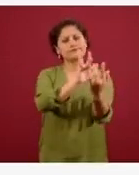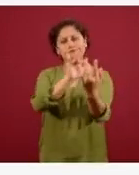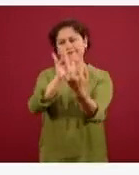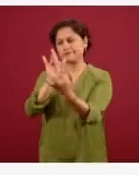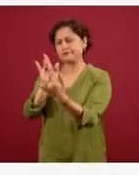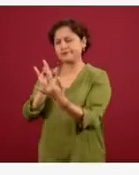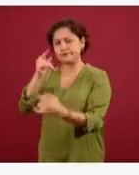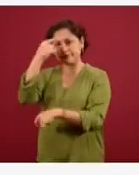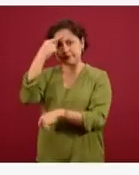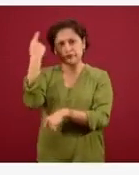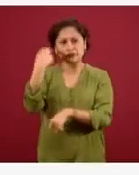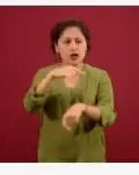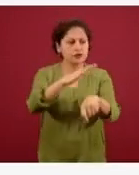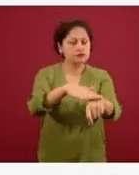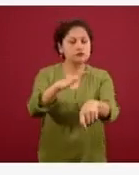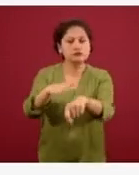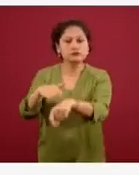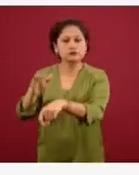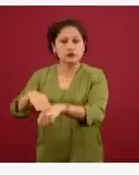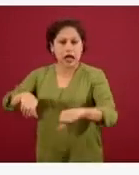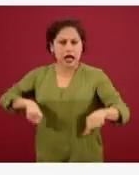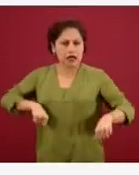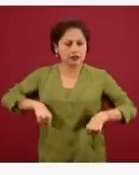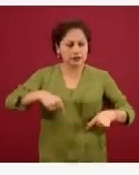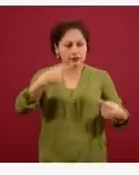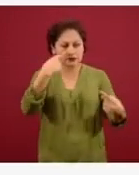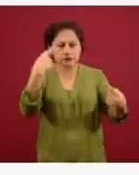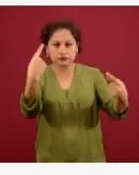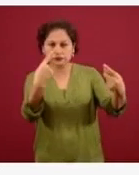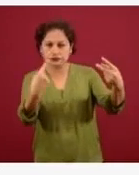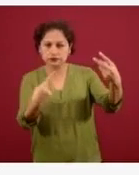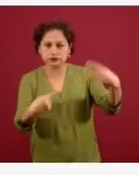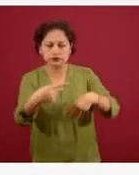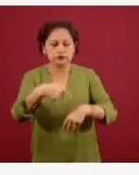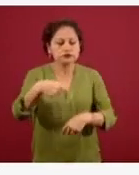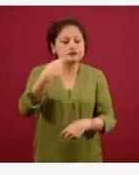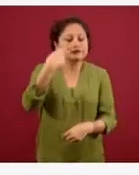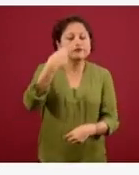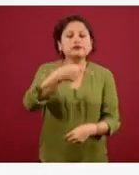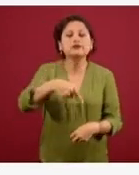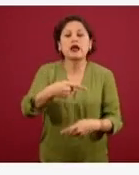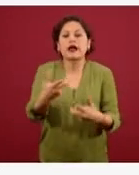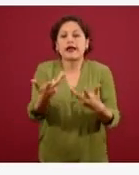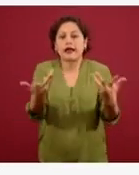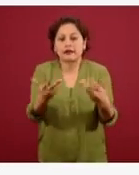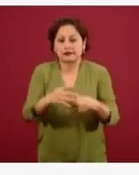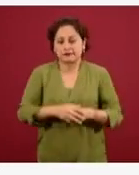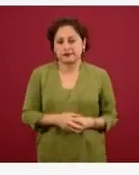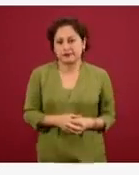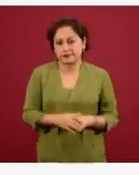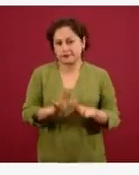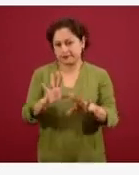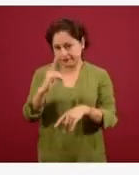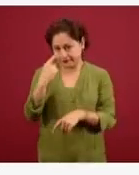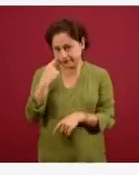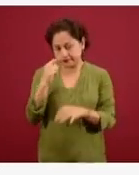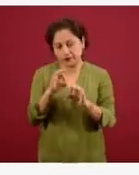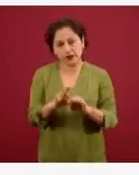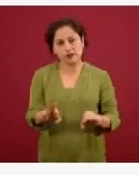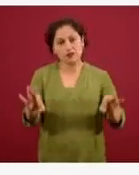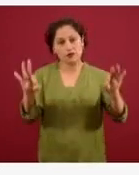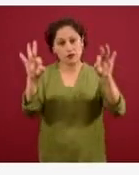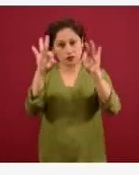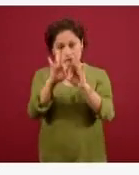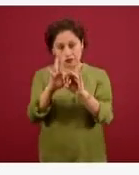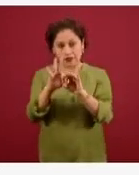poder difundir esas estrategias y ver la manera en la cual las están llevando a cabo. Hago referencia a un punto importante que aparece